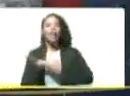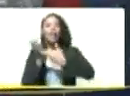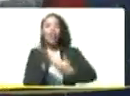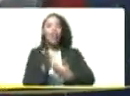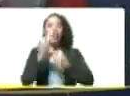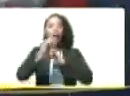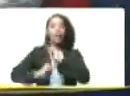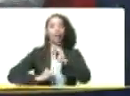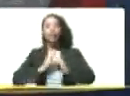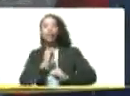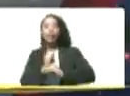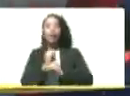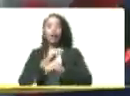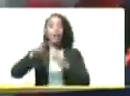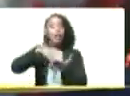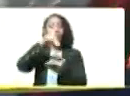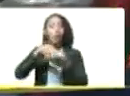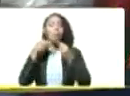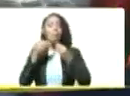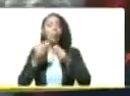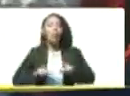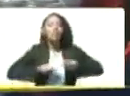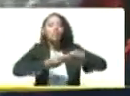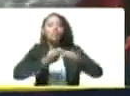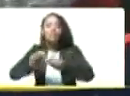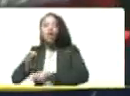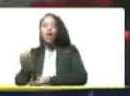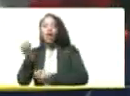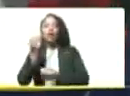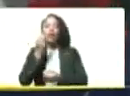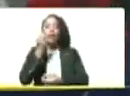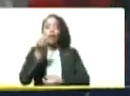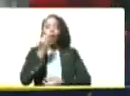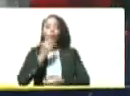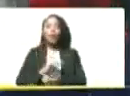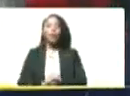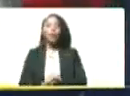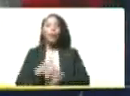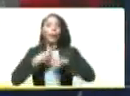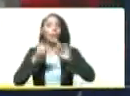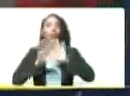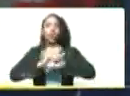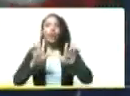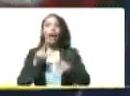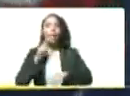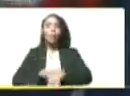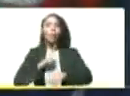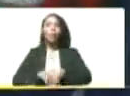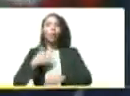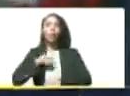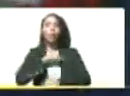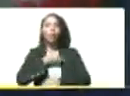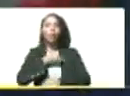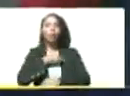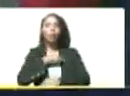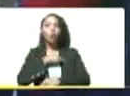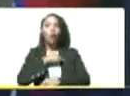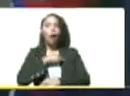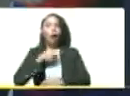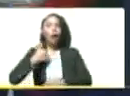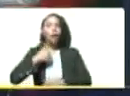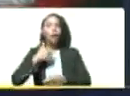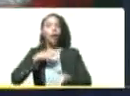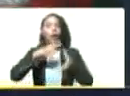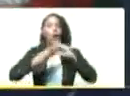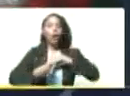en cuanto y nacional para distribuir alimentos, mi comandante en jefe, pero ya es momento en que nosotros a nuestros CLAT